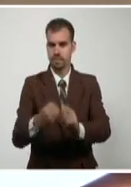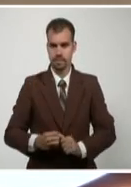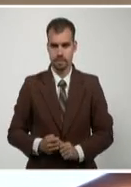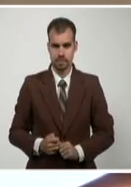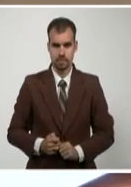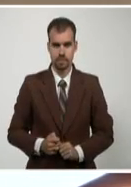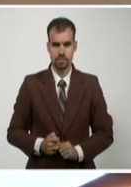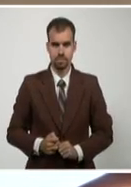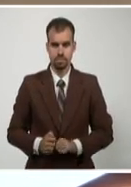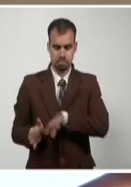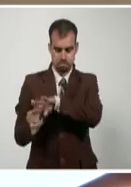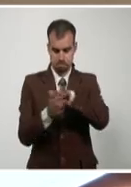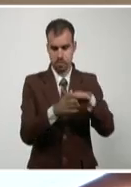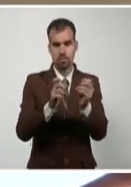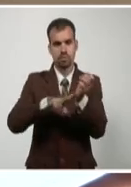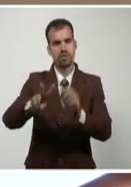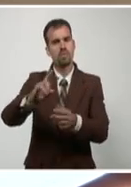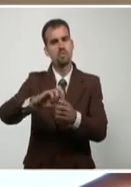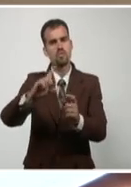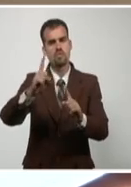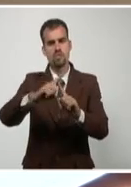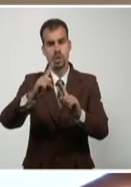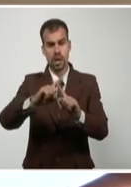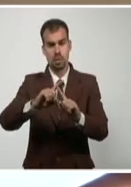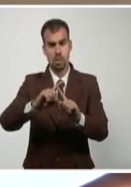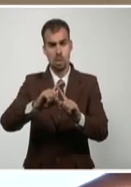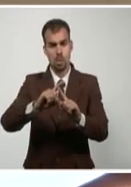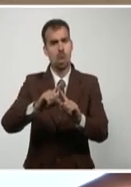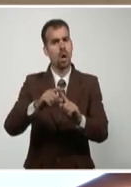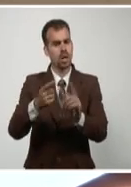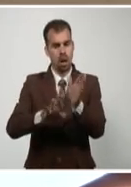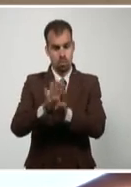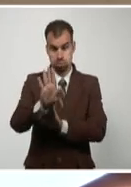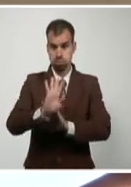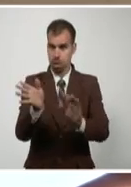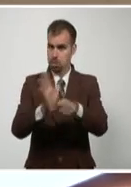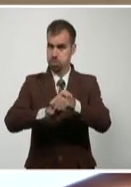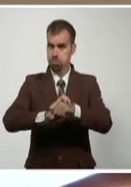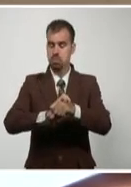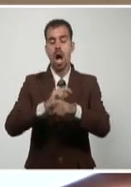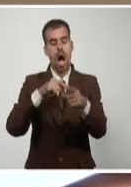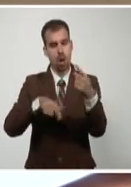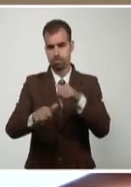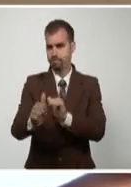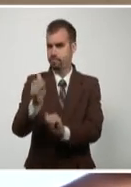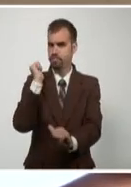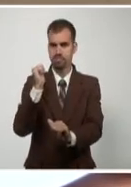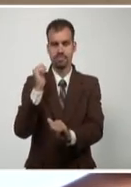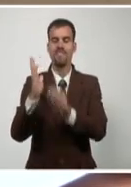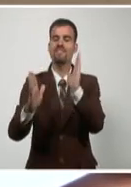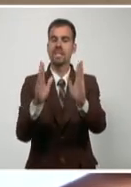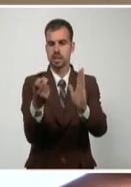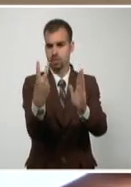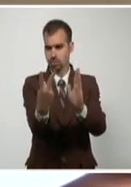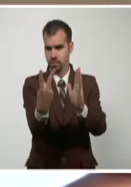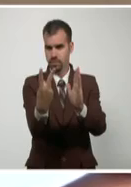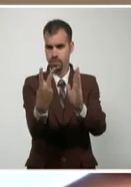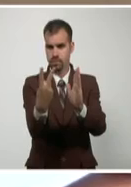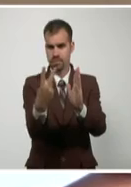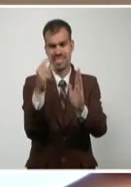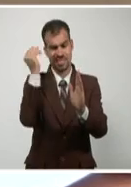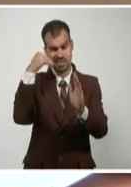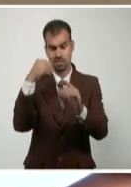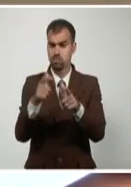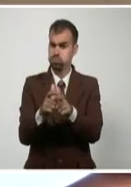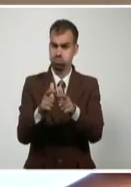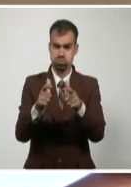de Guantánamo, que se encontraba en la nueva normalidad, pasarla a la fase 2 de la etapa de recuperación por el incremento de los casos en